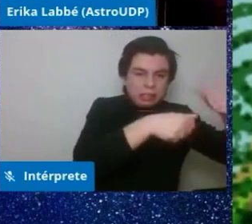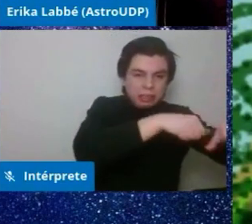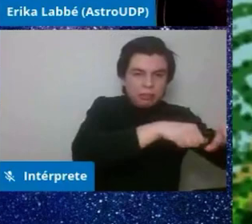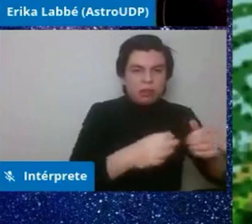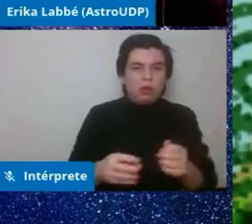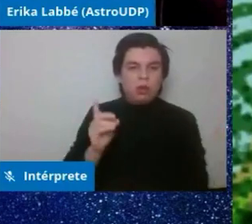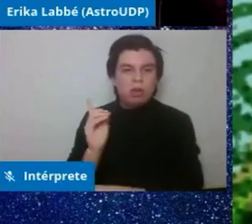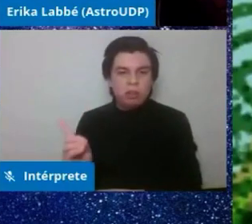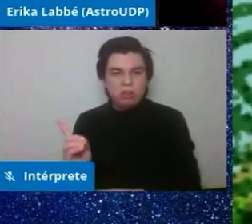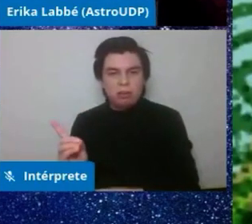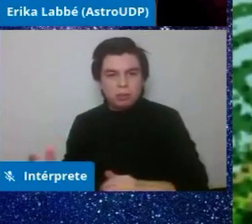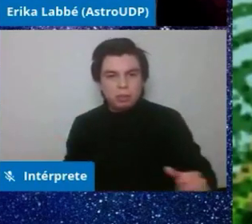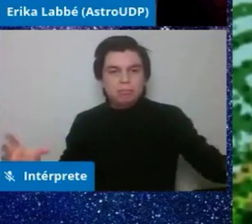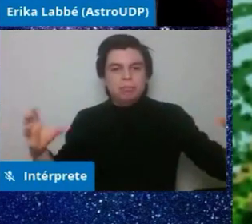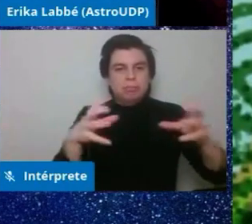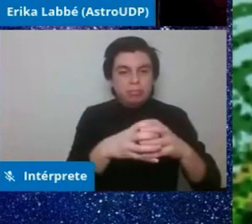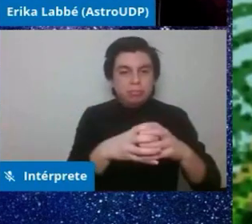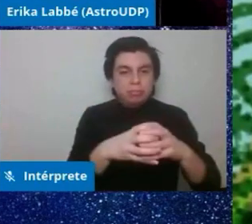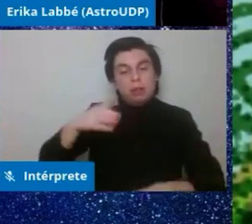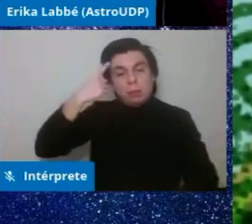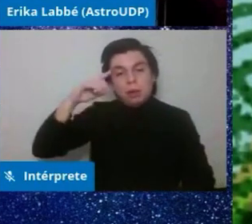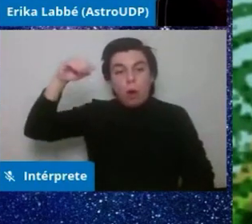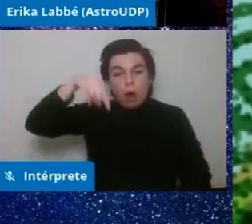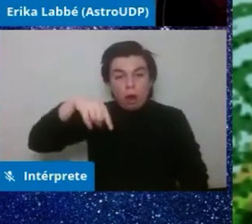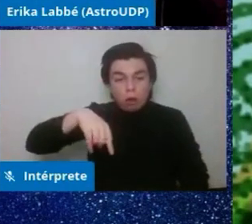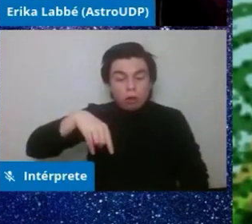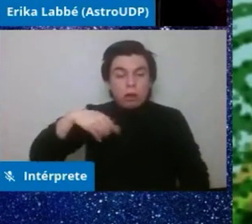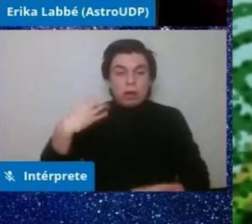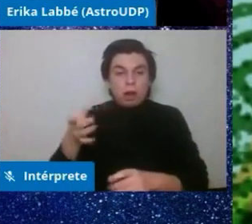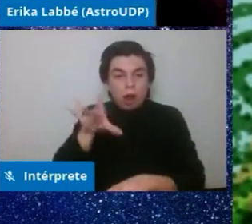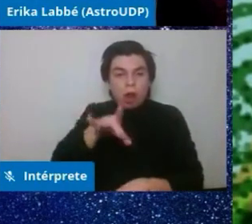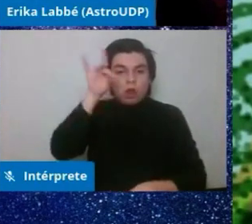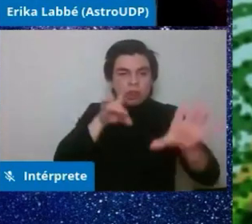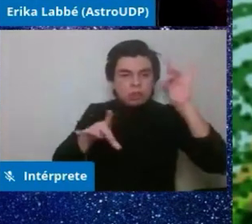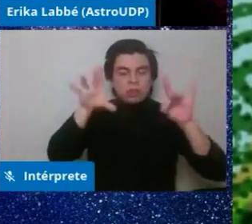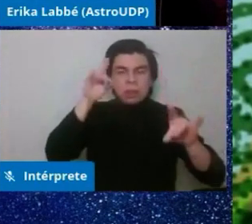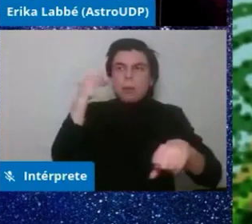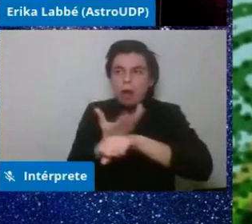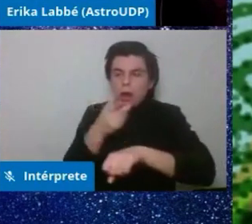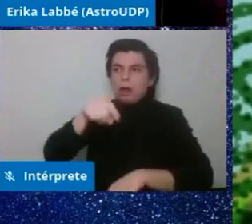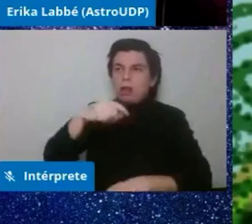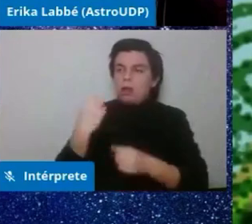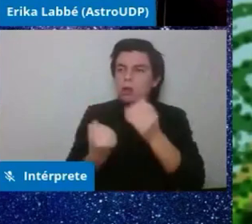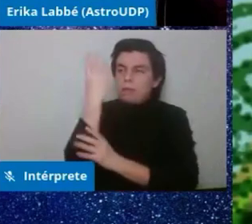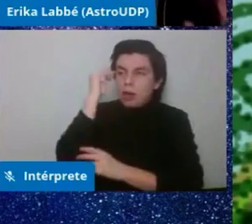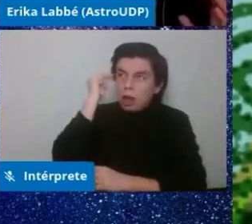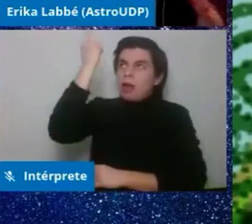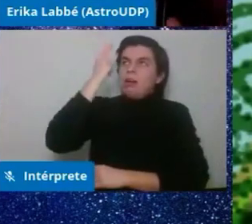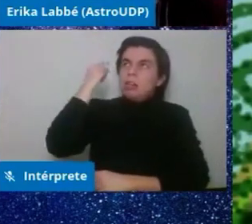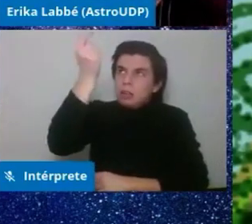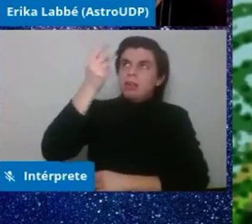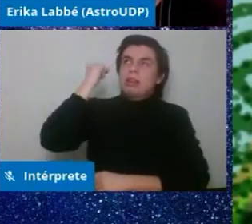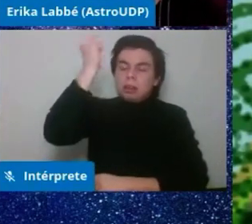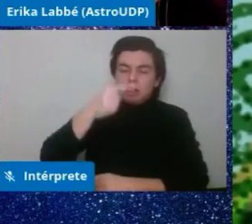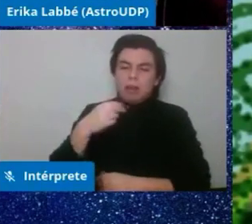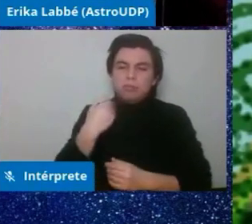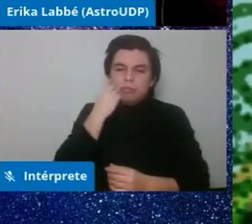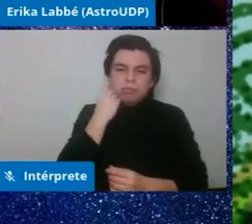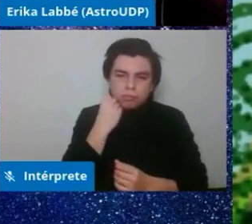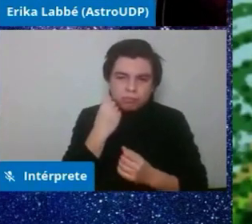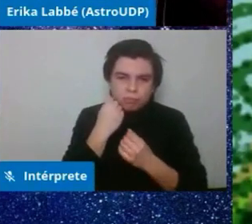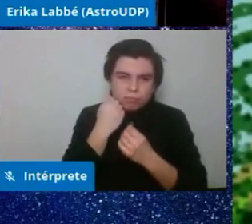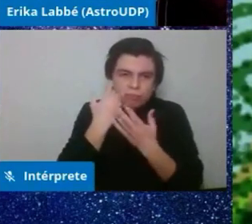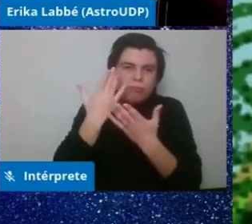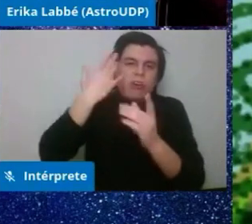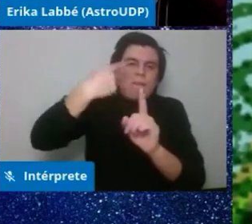se descubren estas nuevas ideas, las ventajas que tiene pensar en unir esto, bueno, hay más interés,